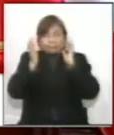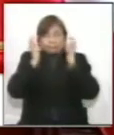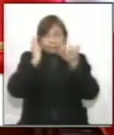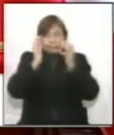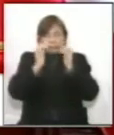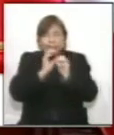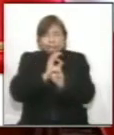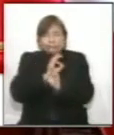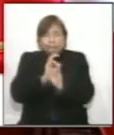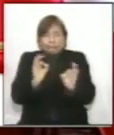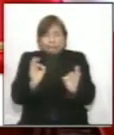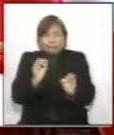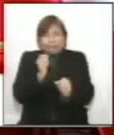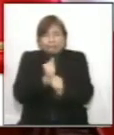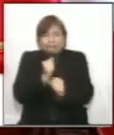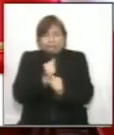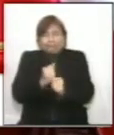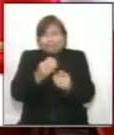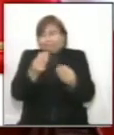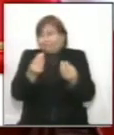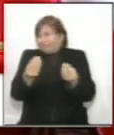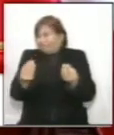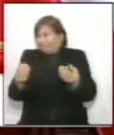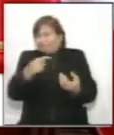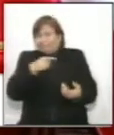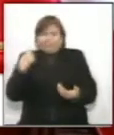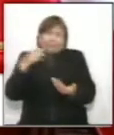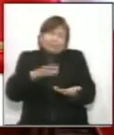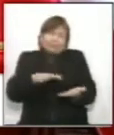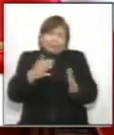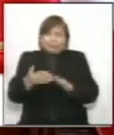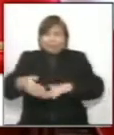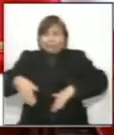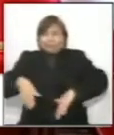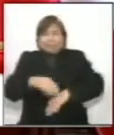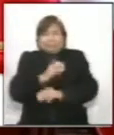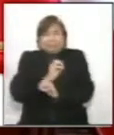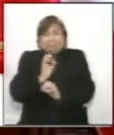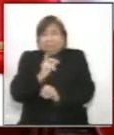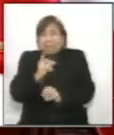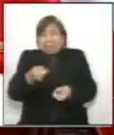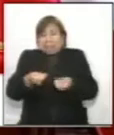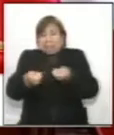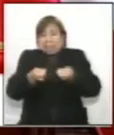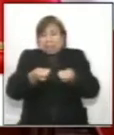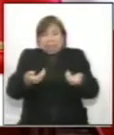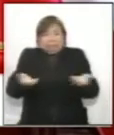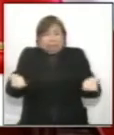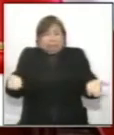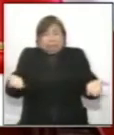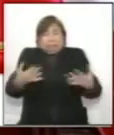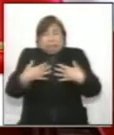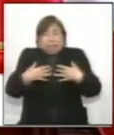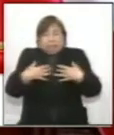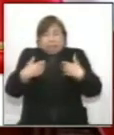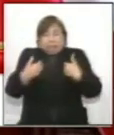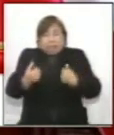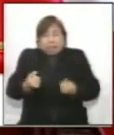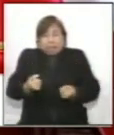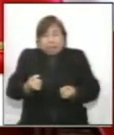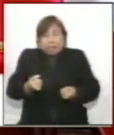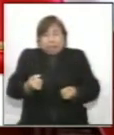trabajo, muertos en las calles, sin un manejo en el sector salud totalmente deficiente de